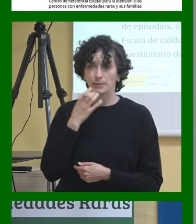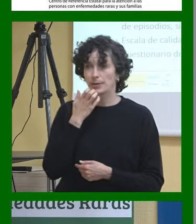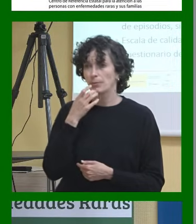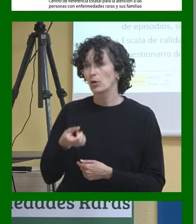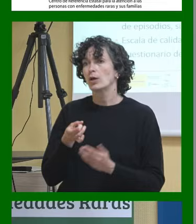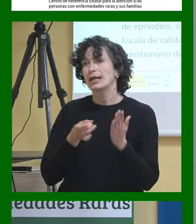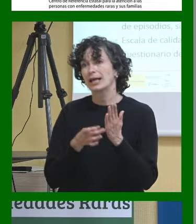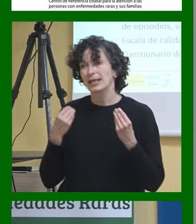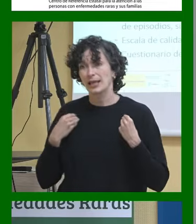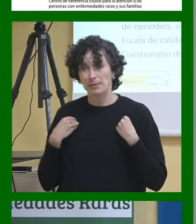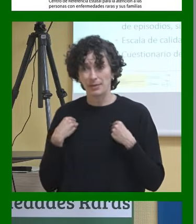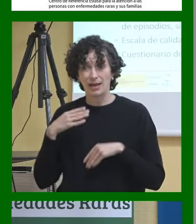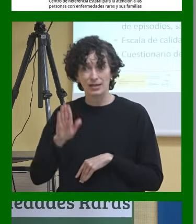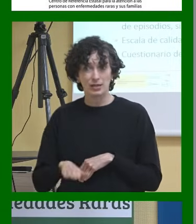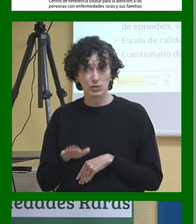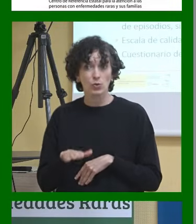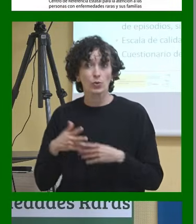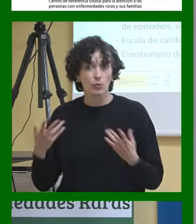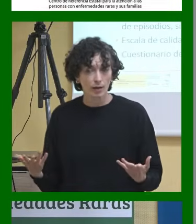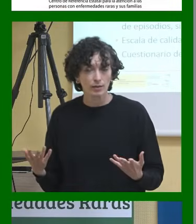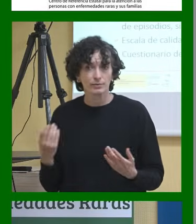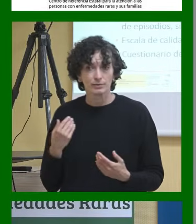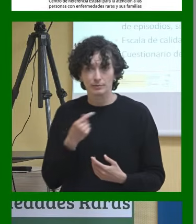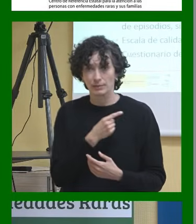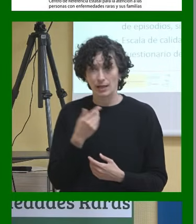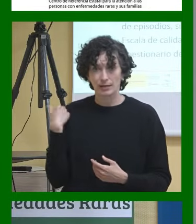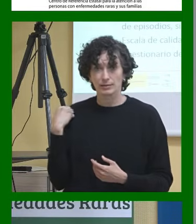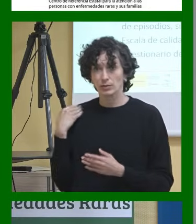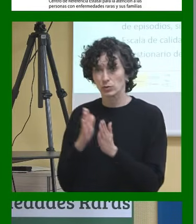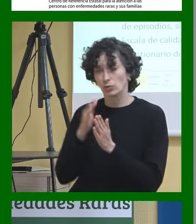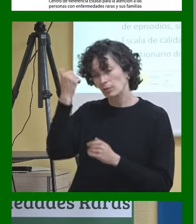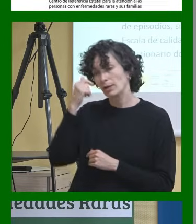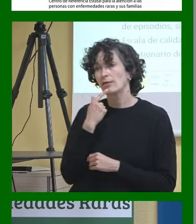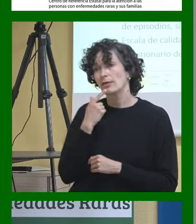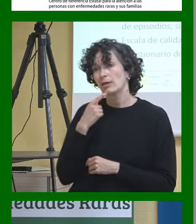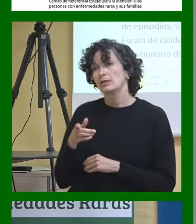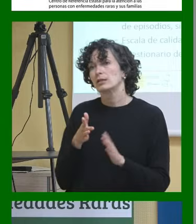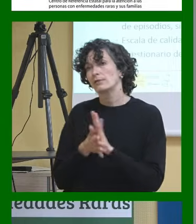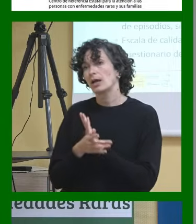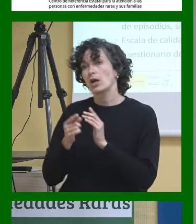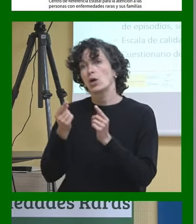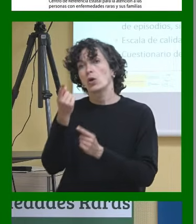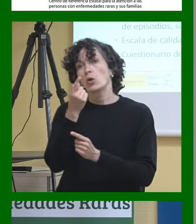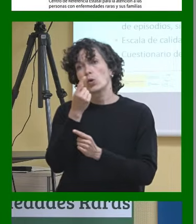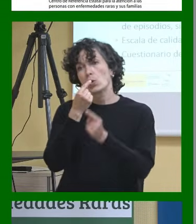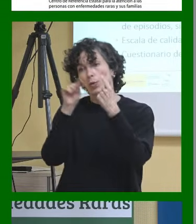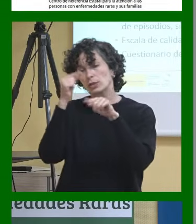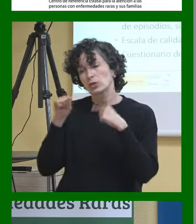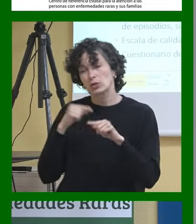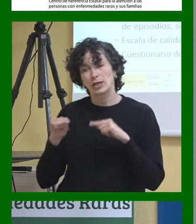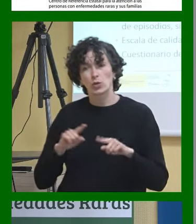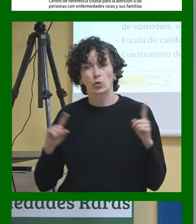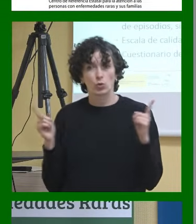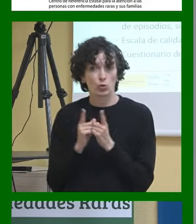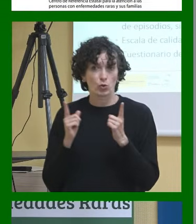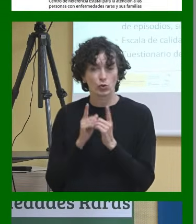vida pediátrica, que utilizamos, como ha dicho Imanol, pues es un cuestionario al final screening que no está específicamente detallado